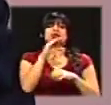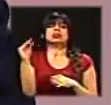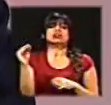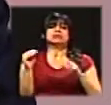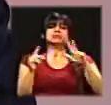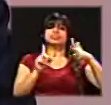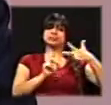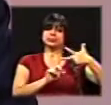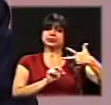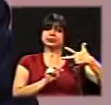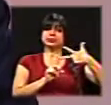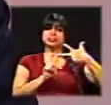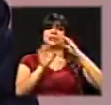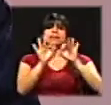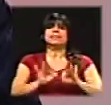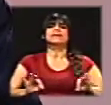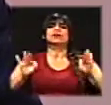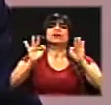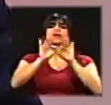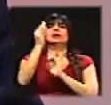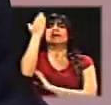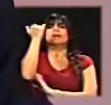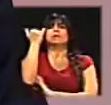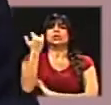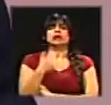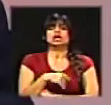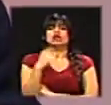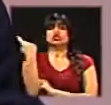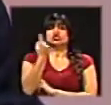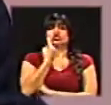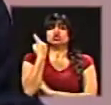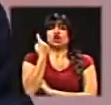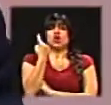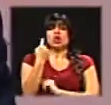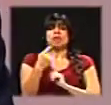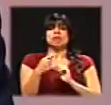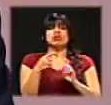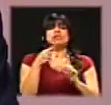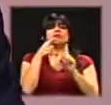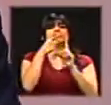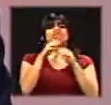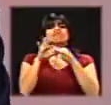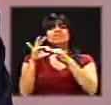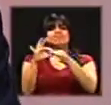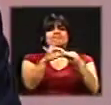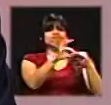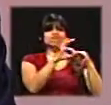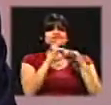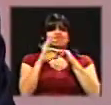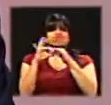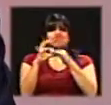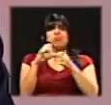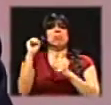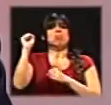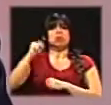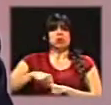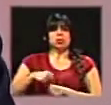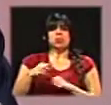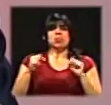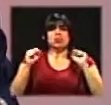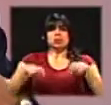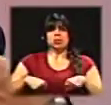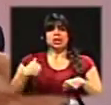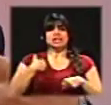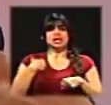que es importante porque no solamente refleja la unificación o la unidad que podría tener la